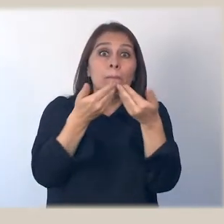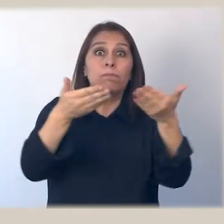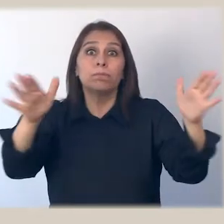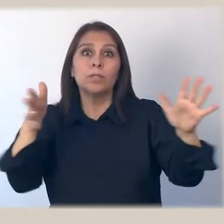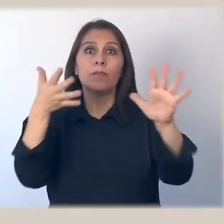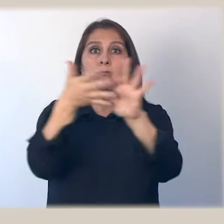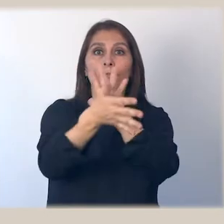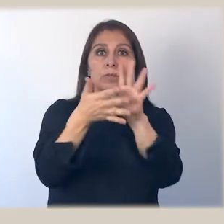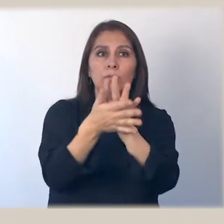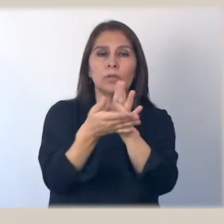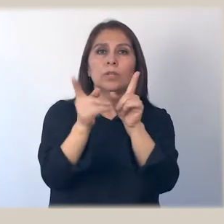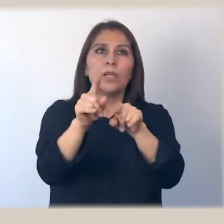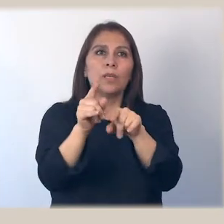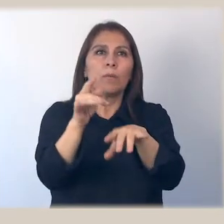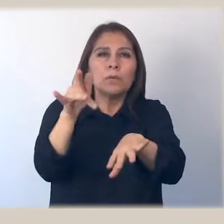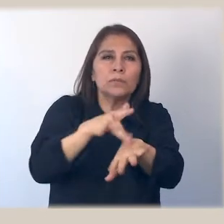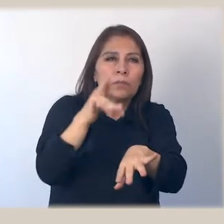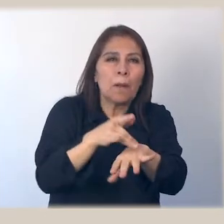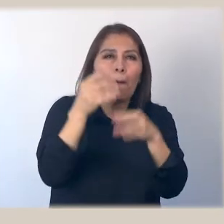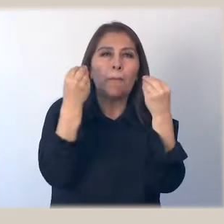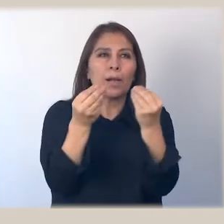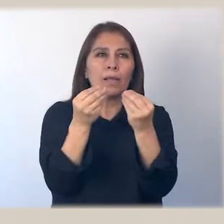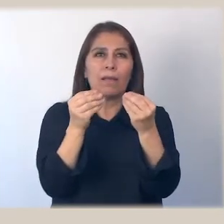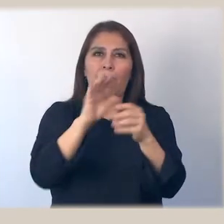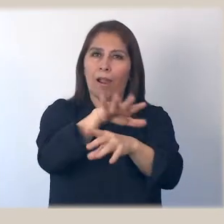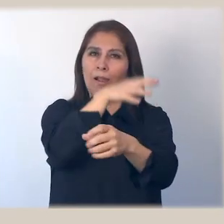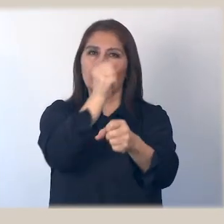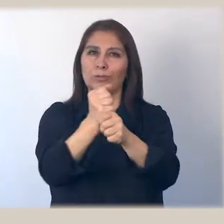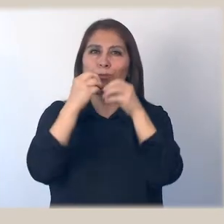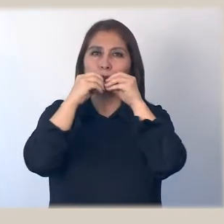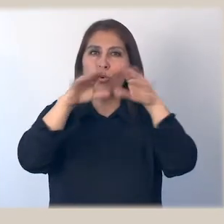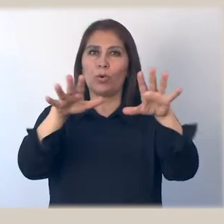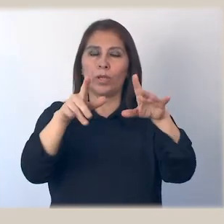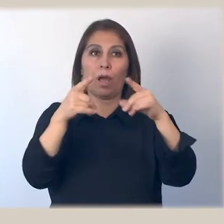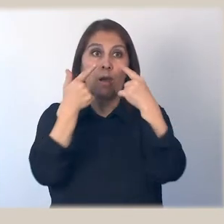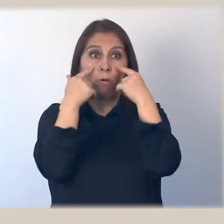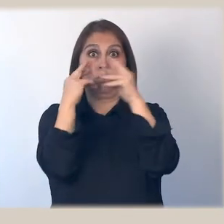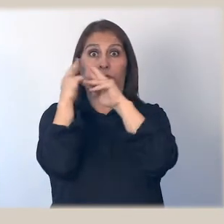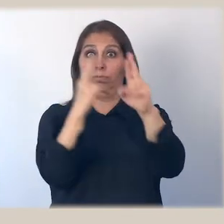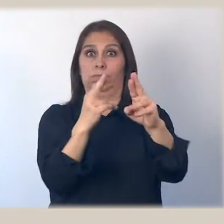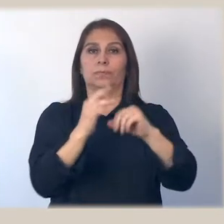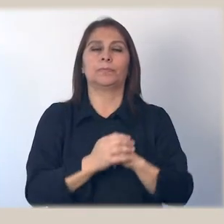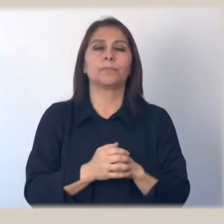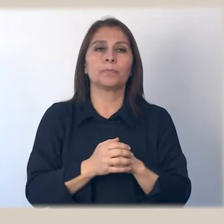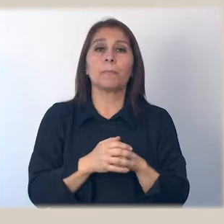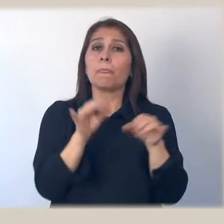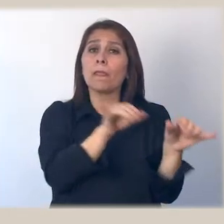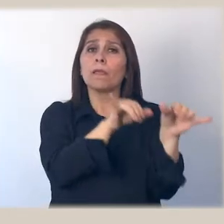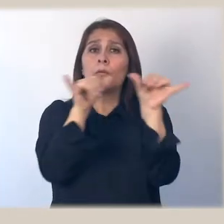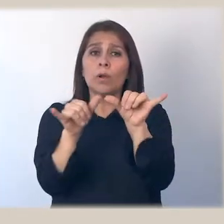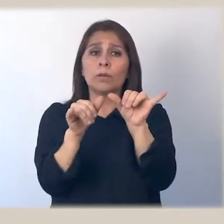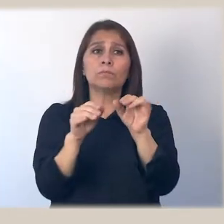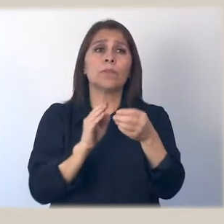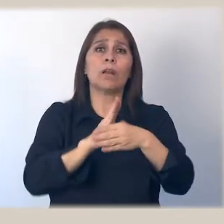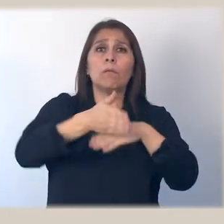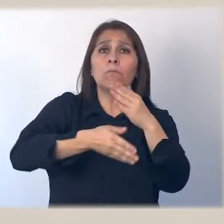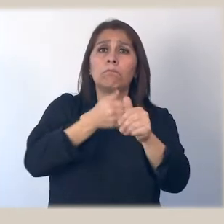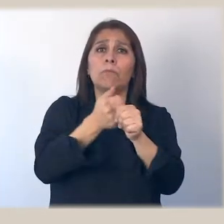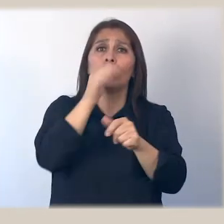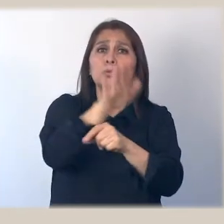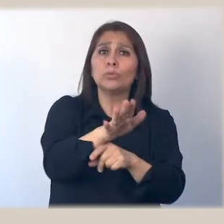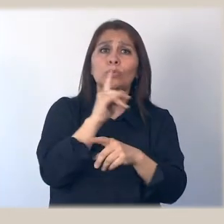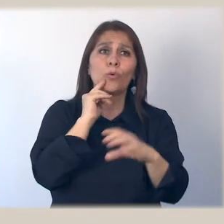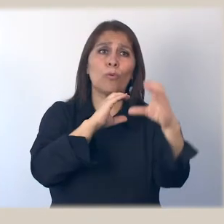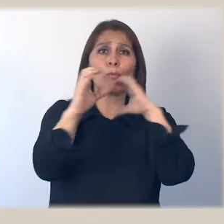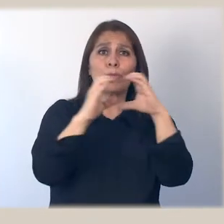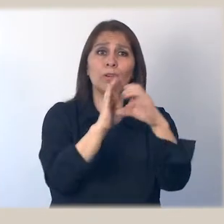servicios informativos como incentivar la transparencia en la gestión pública. Asimismo, se logró potenciar a través de los medios de comunicación con que